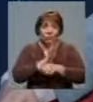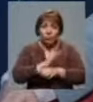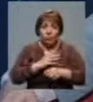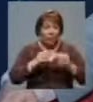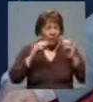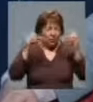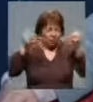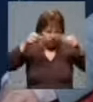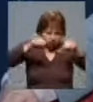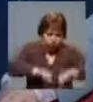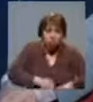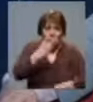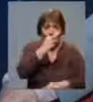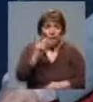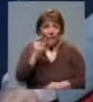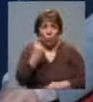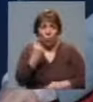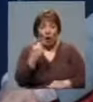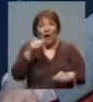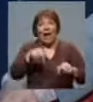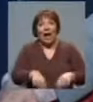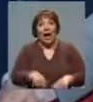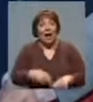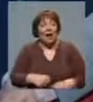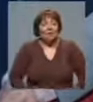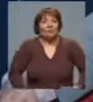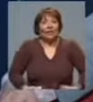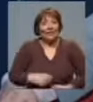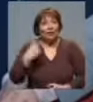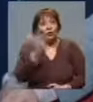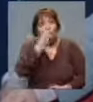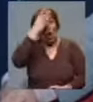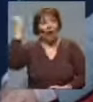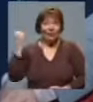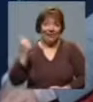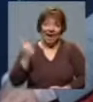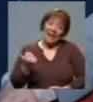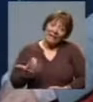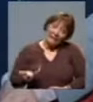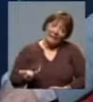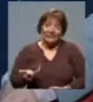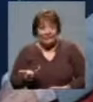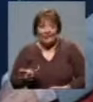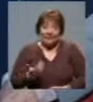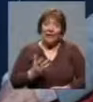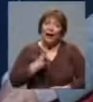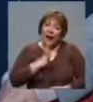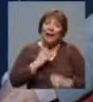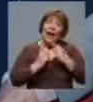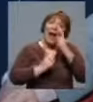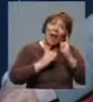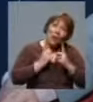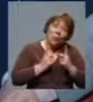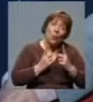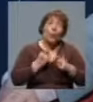2001 Lo que pasa que como ahora no está de rodillo nos olvidamos este y bueno y algunas medidas que